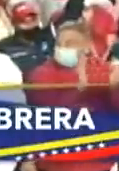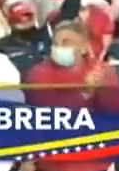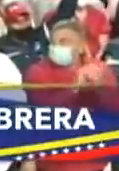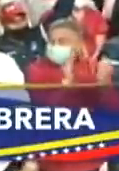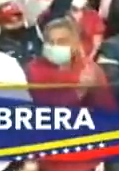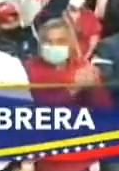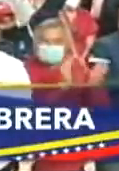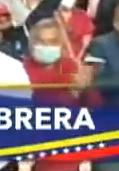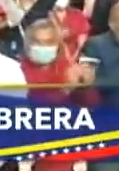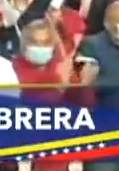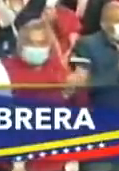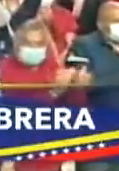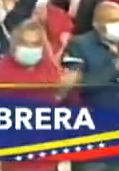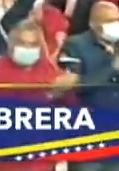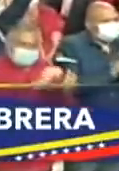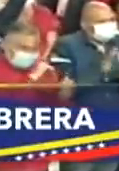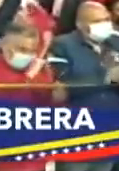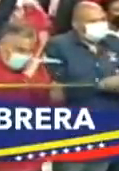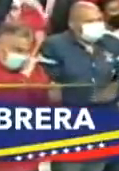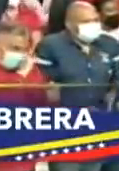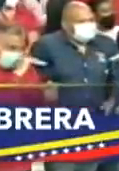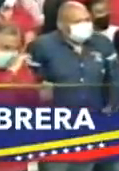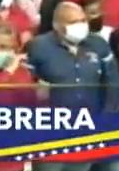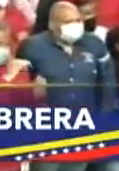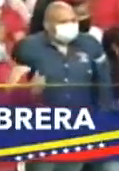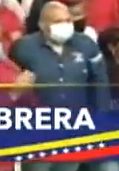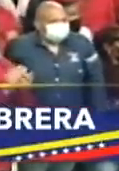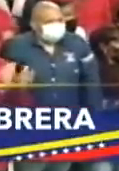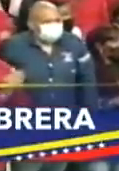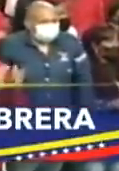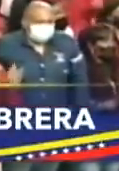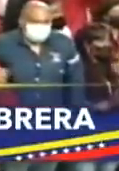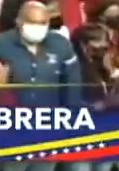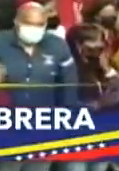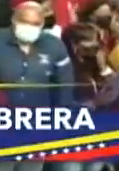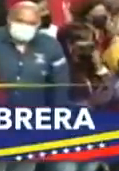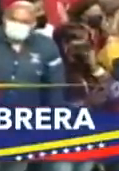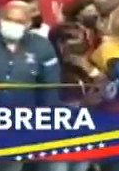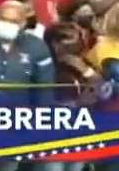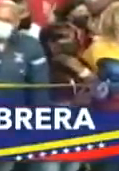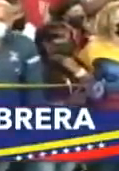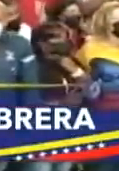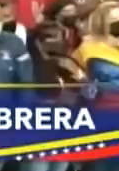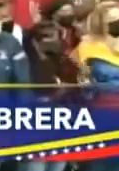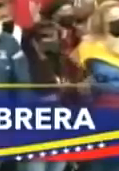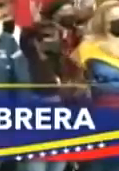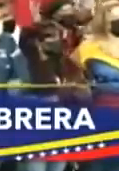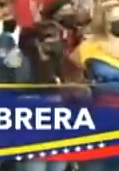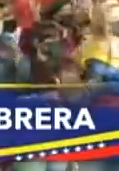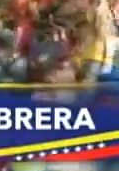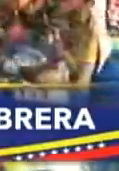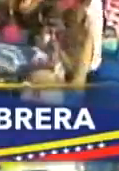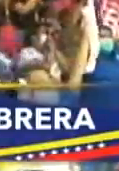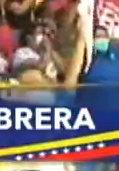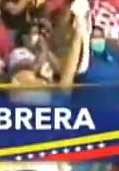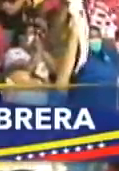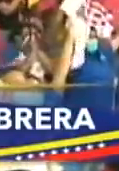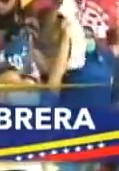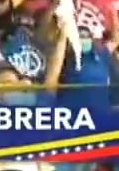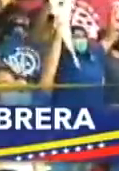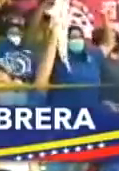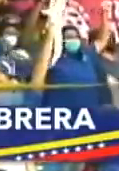instrucciones del jefe de estado venezolano ha pedido a la banca también como el apoyo a los